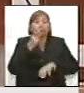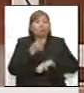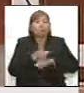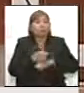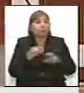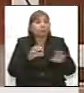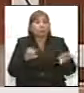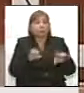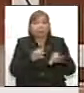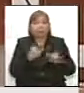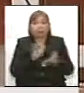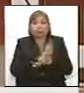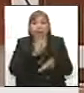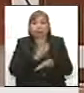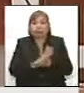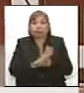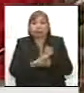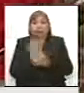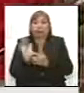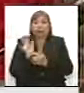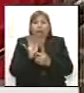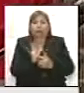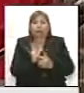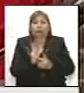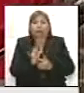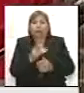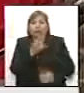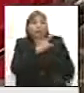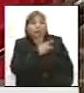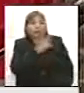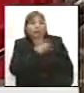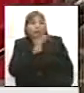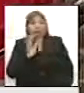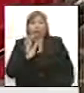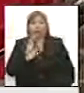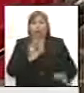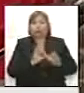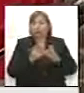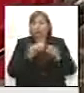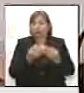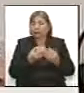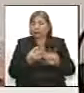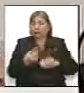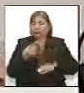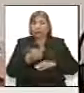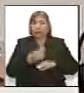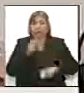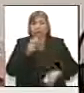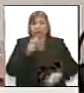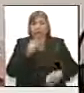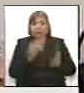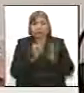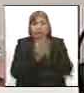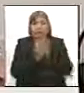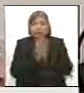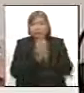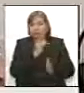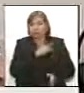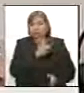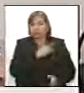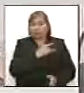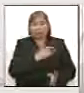haber realizado trámites como representante de una universidad y su familia ante la Superintendencia Nacional de Educación